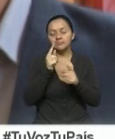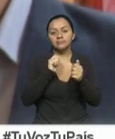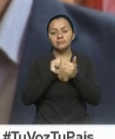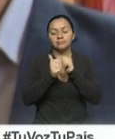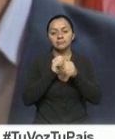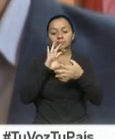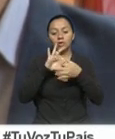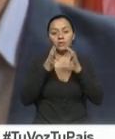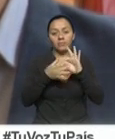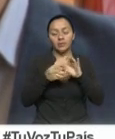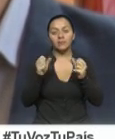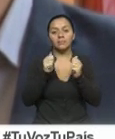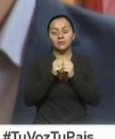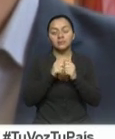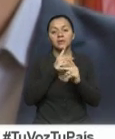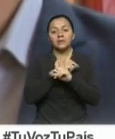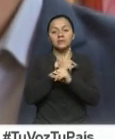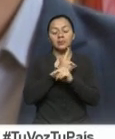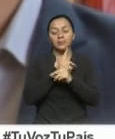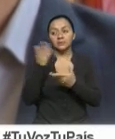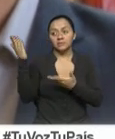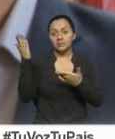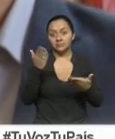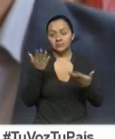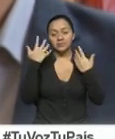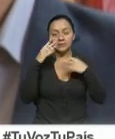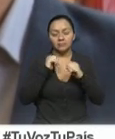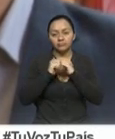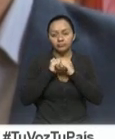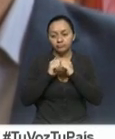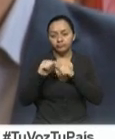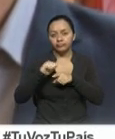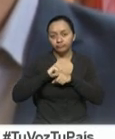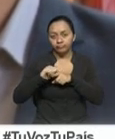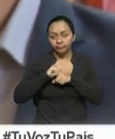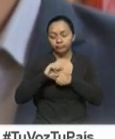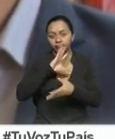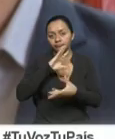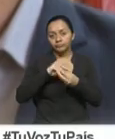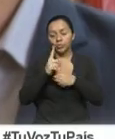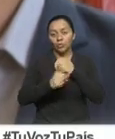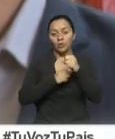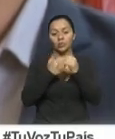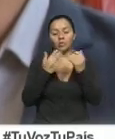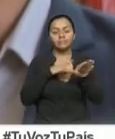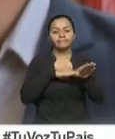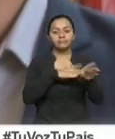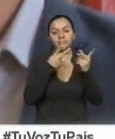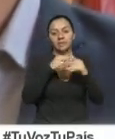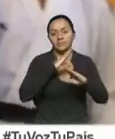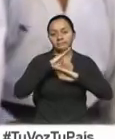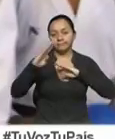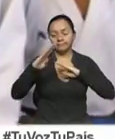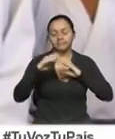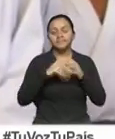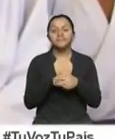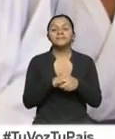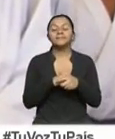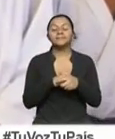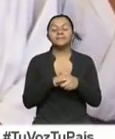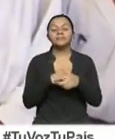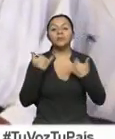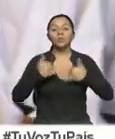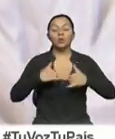estamos recibiendo también a nuestra delegación paralímpica, que es importante todo ese apoyo, todo ese respaldo que estamos brindando a cada uno de nuestros atletas. Para los